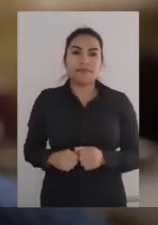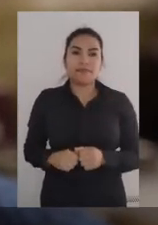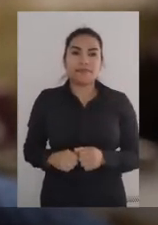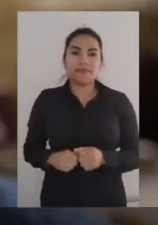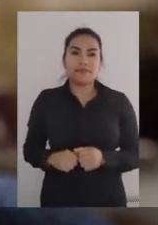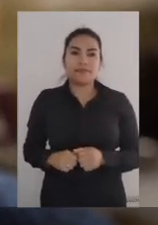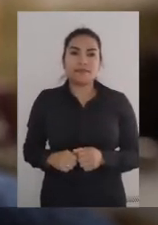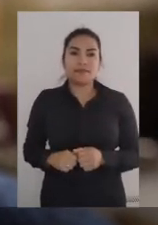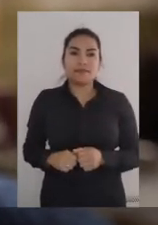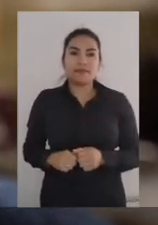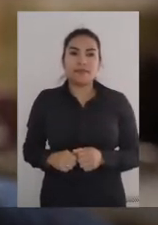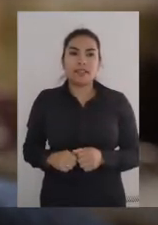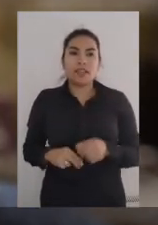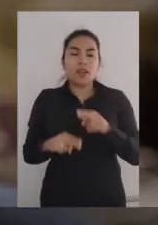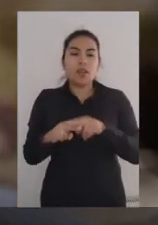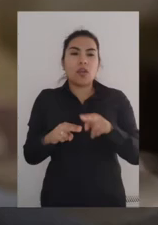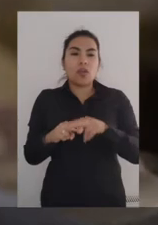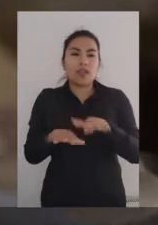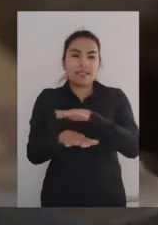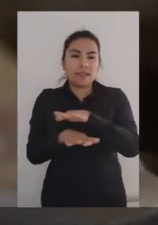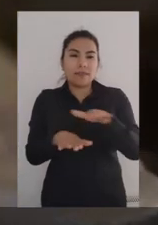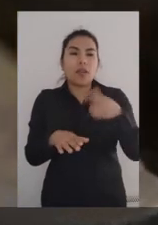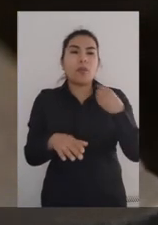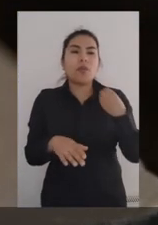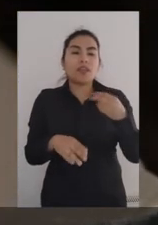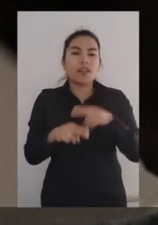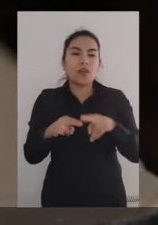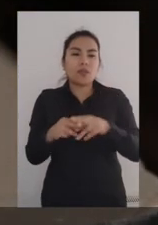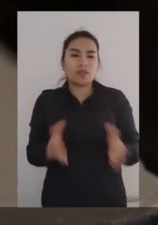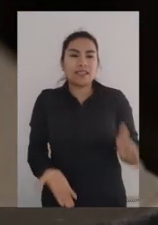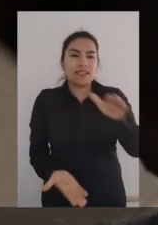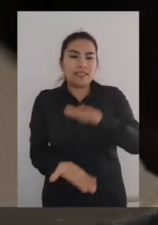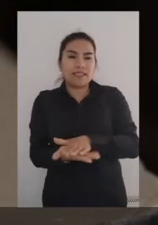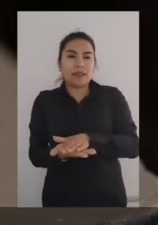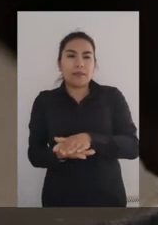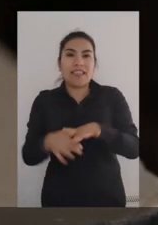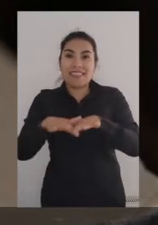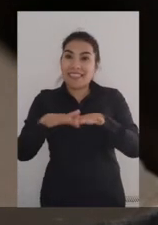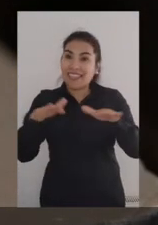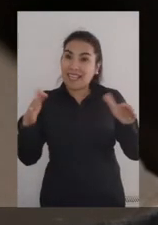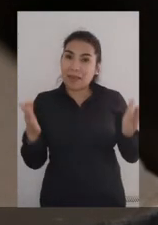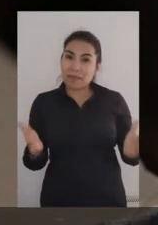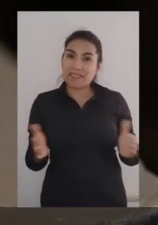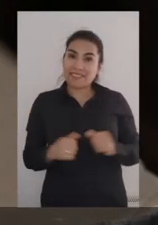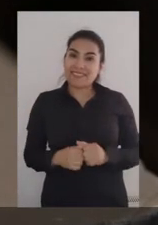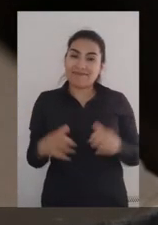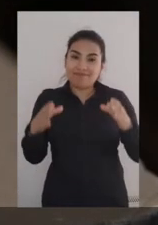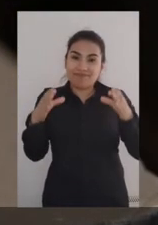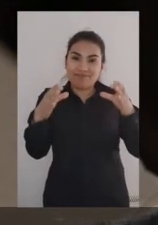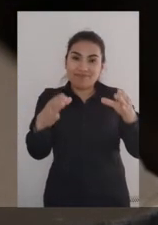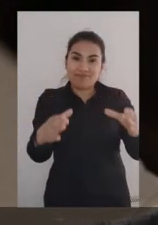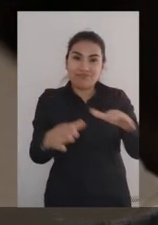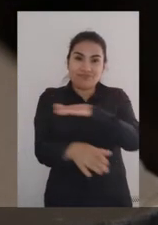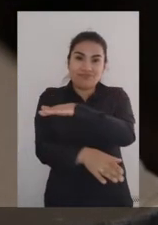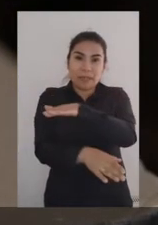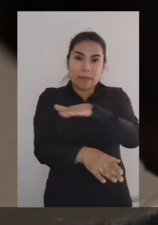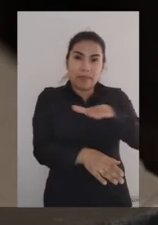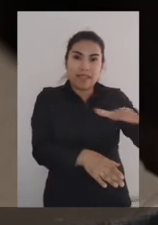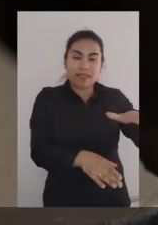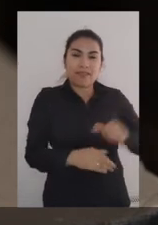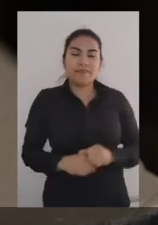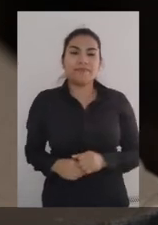uno lo llega a ser plano porque lo usa encima de la mesa de algo plano